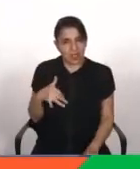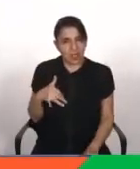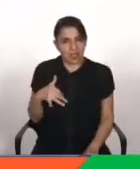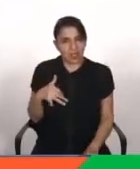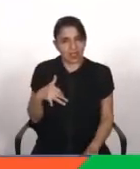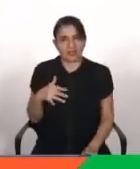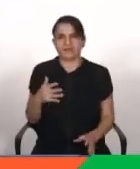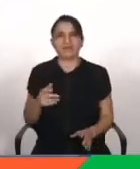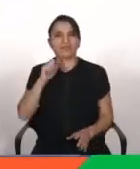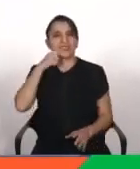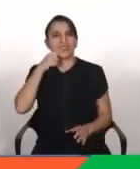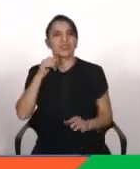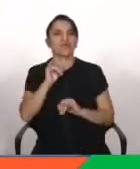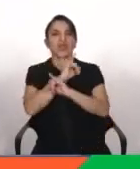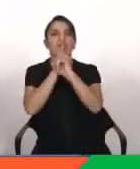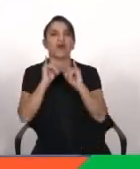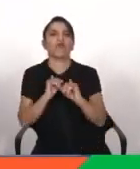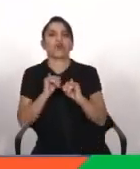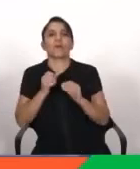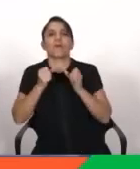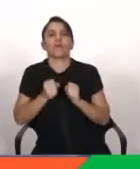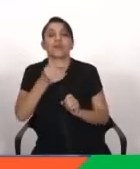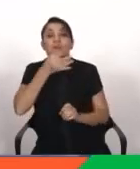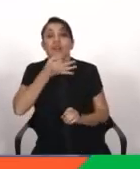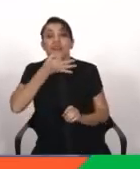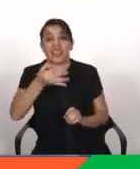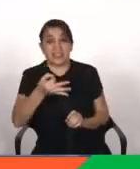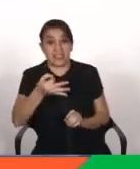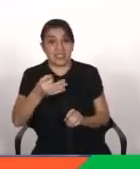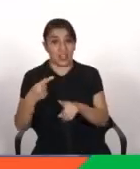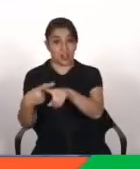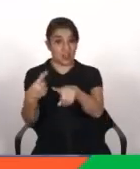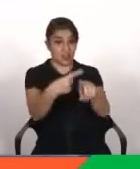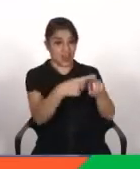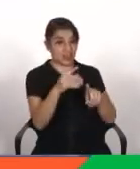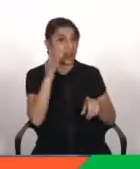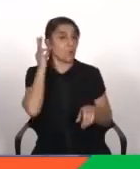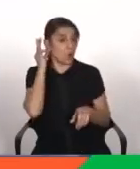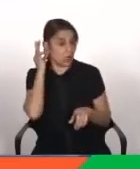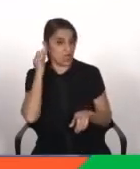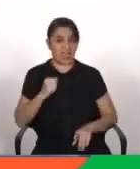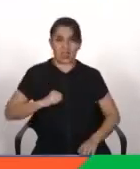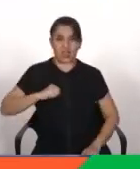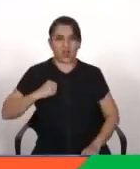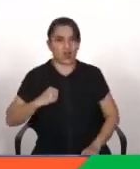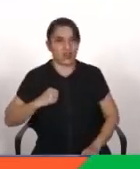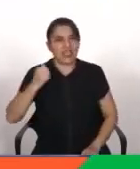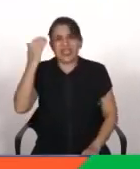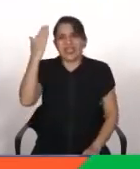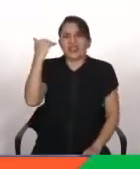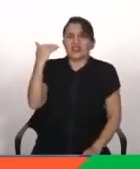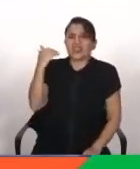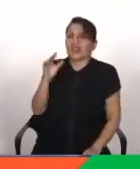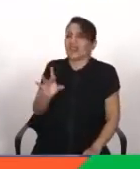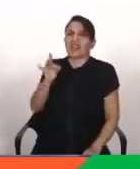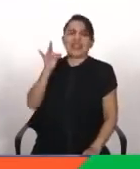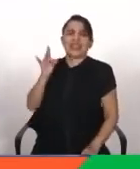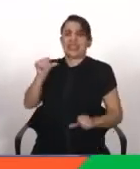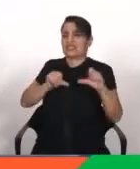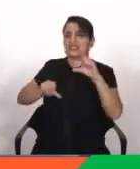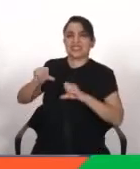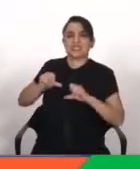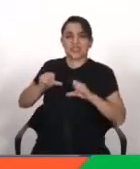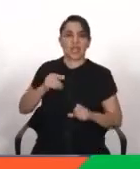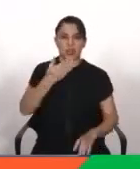Es la forma en que le podemos decir a las otras chicas, a las chicas que todavía no saben si la ciencia es algo para mujeres, decirles